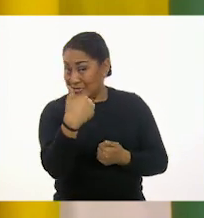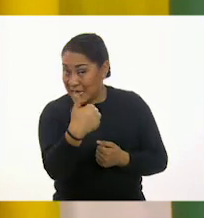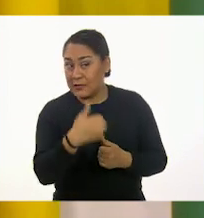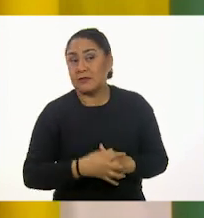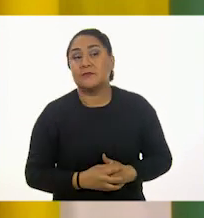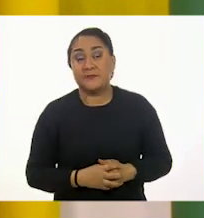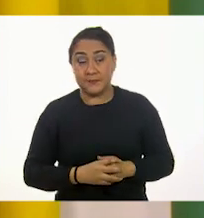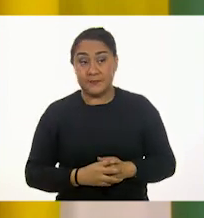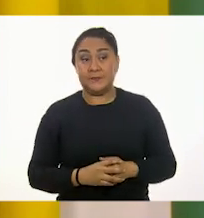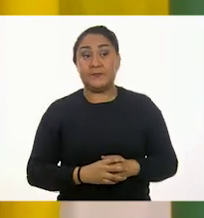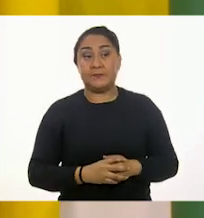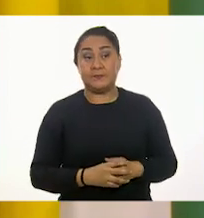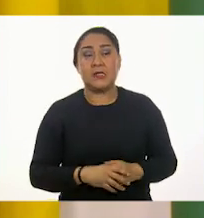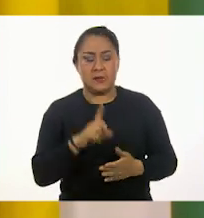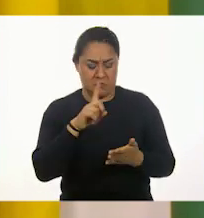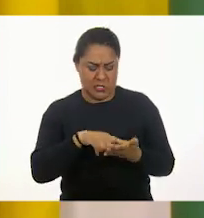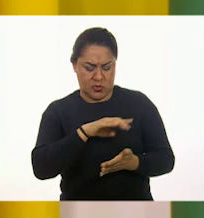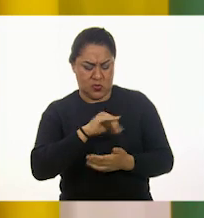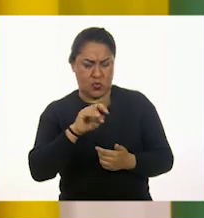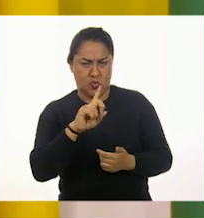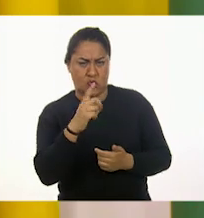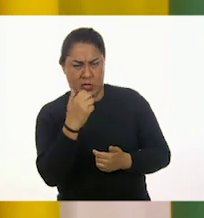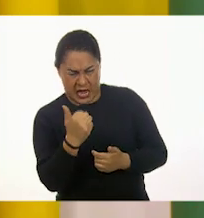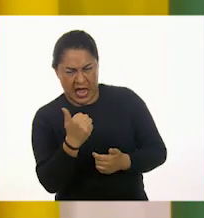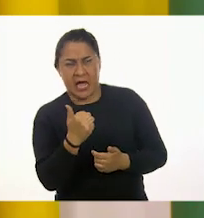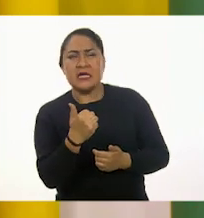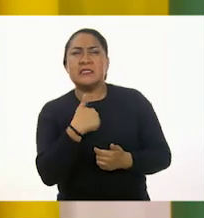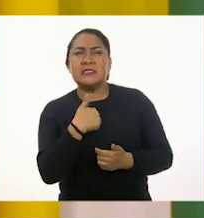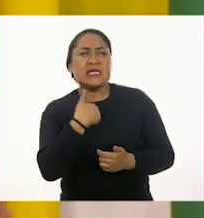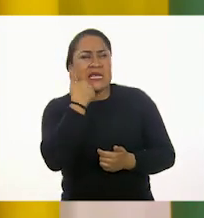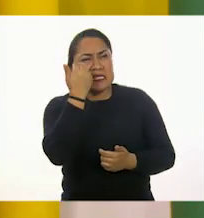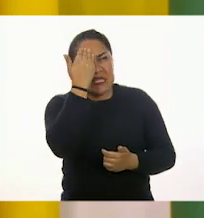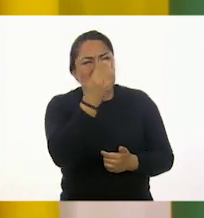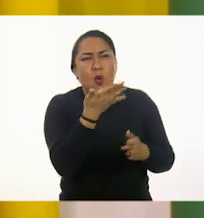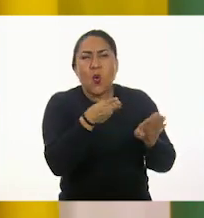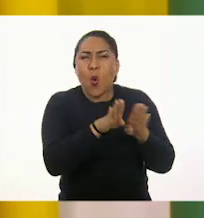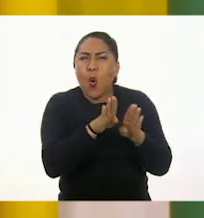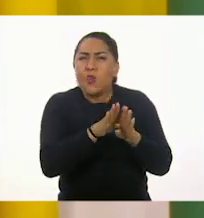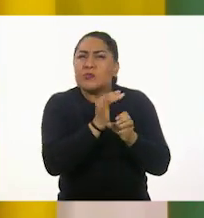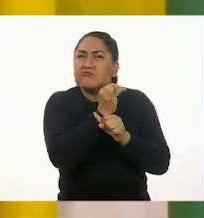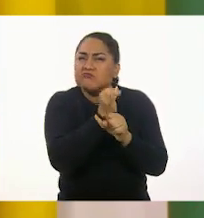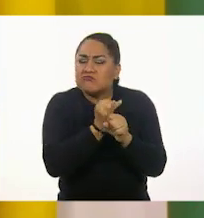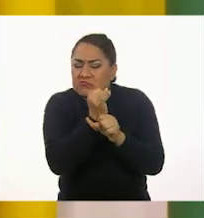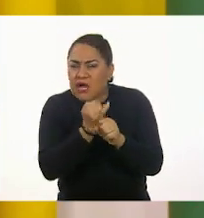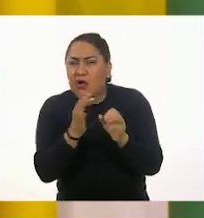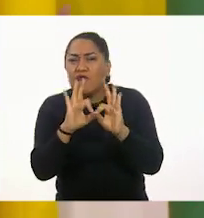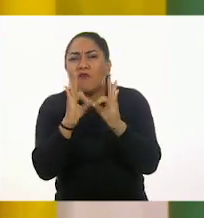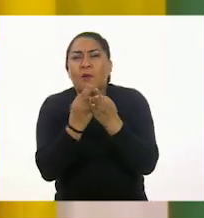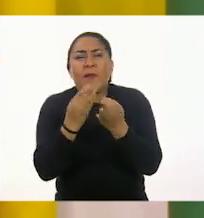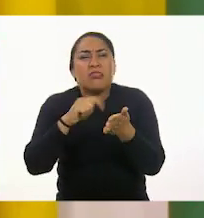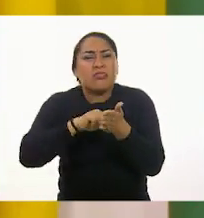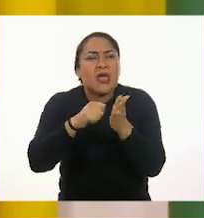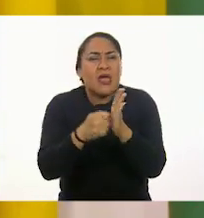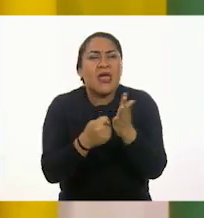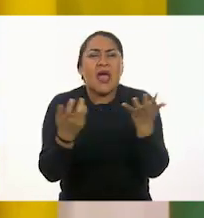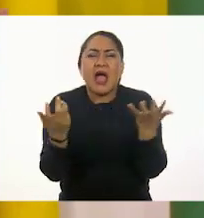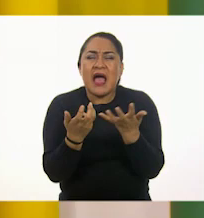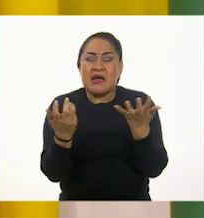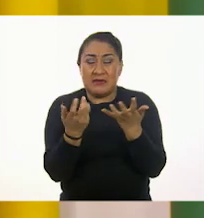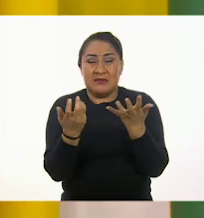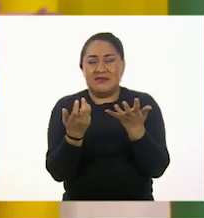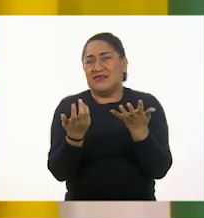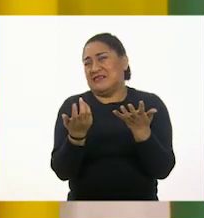1936. En 1936, y buscábamos explorar diferentes técnicas. Queríamos dejar